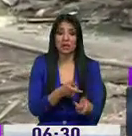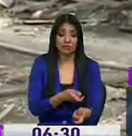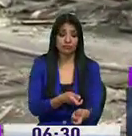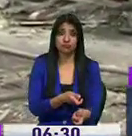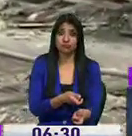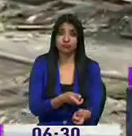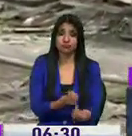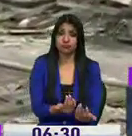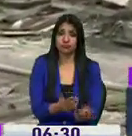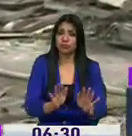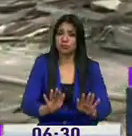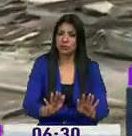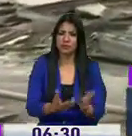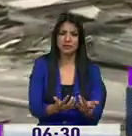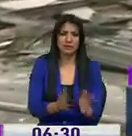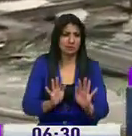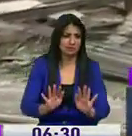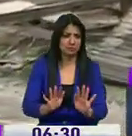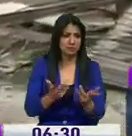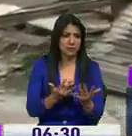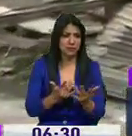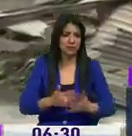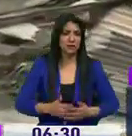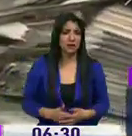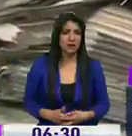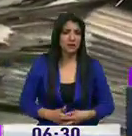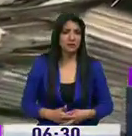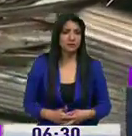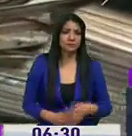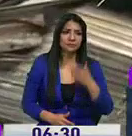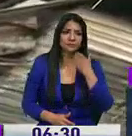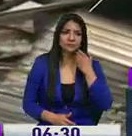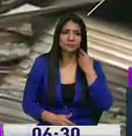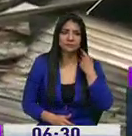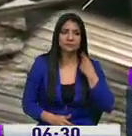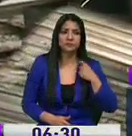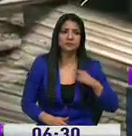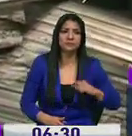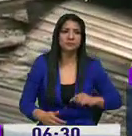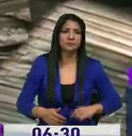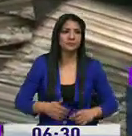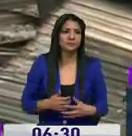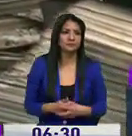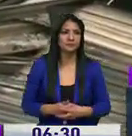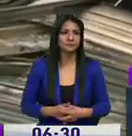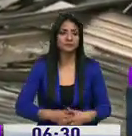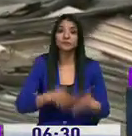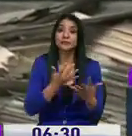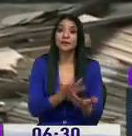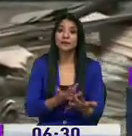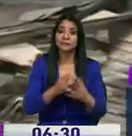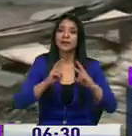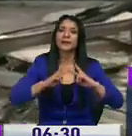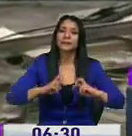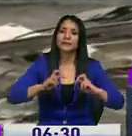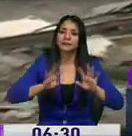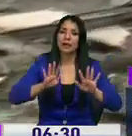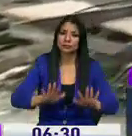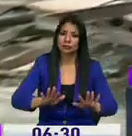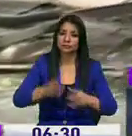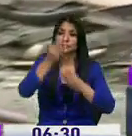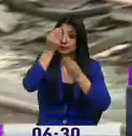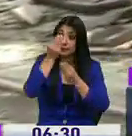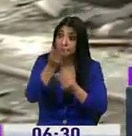esa cantidad se ve ahí en la escena tendremos que esperar investigación de incendios para poder dar